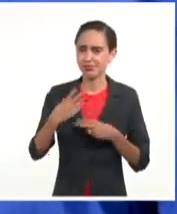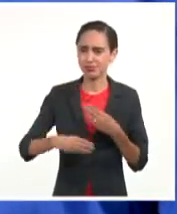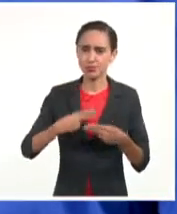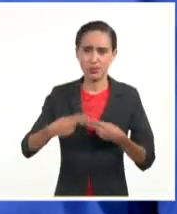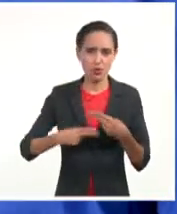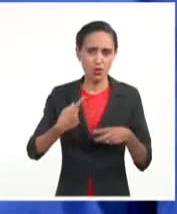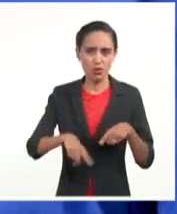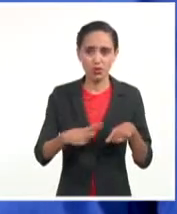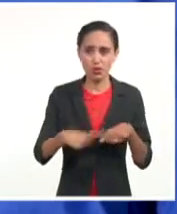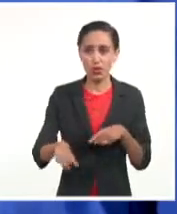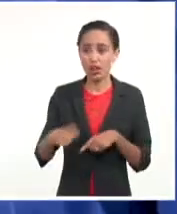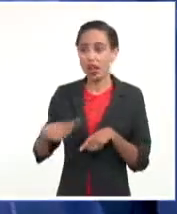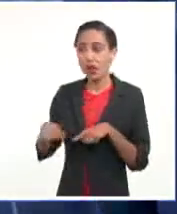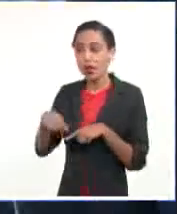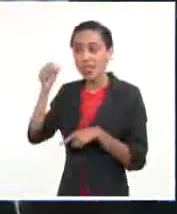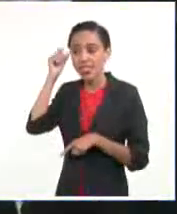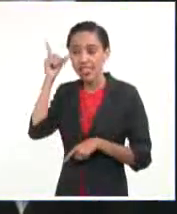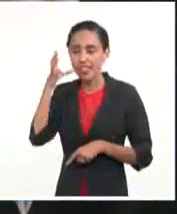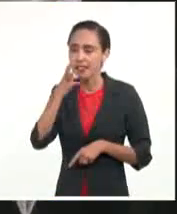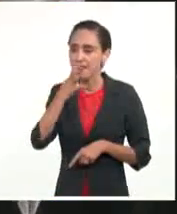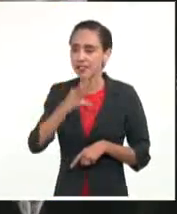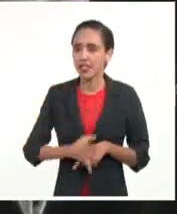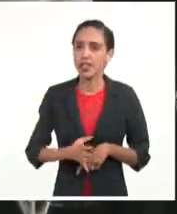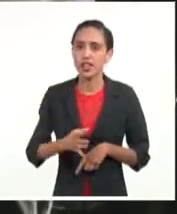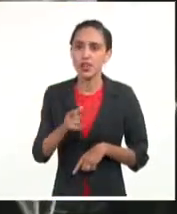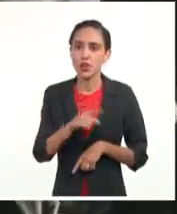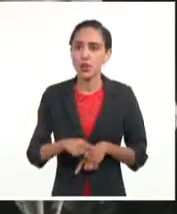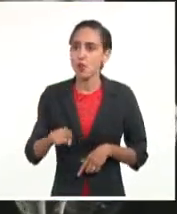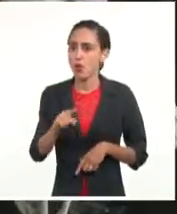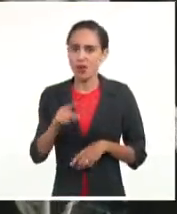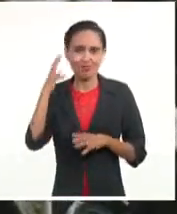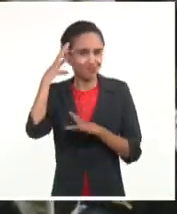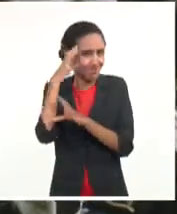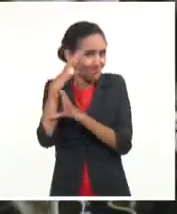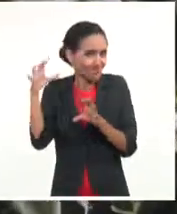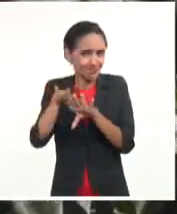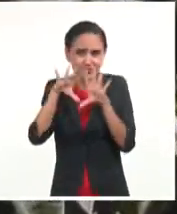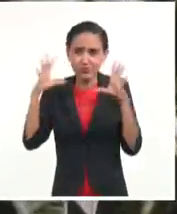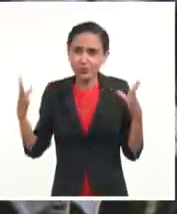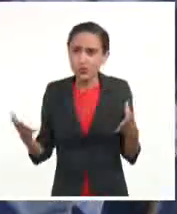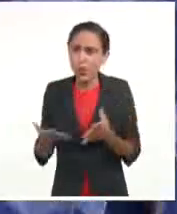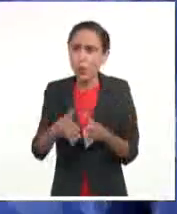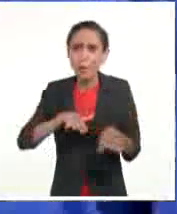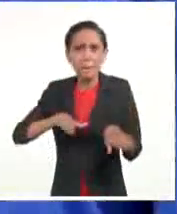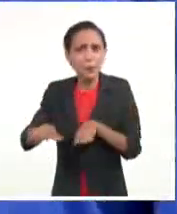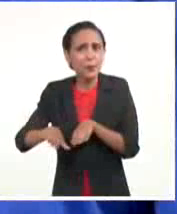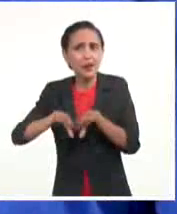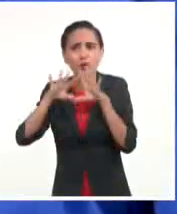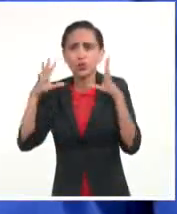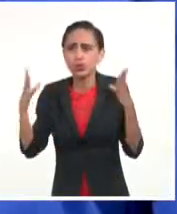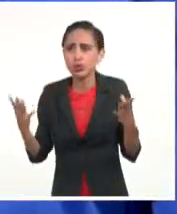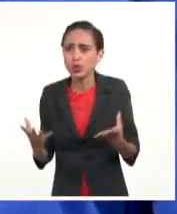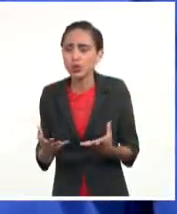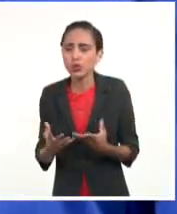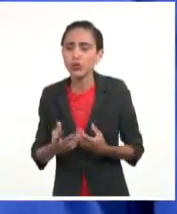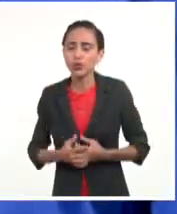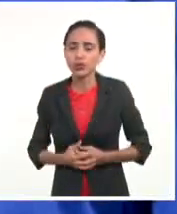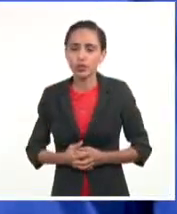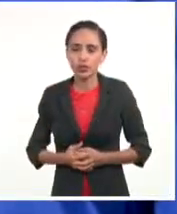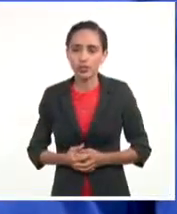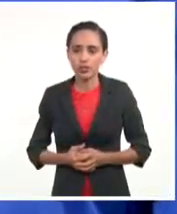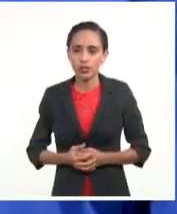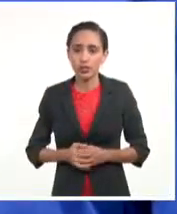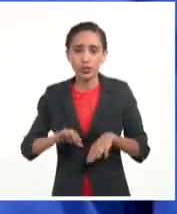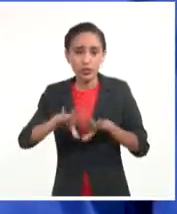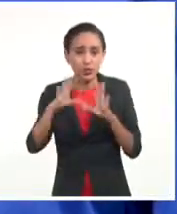es que las cosas que se le ocurrían a Fidel eran una genialidad en todo. Lo diseñó todo, lo previó todo. La